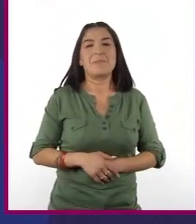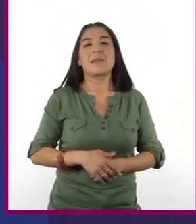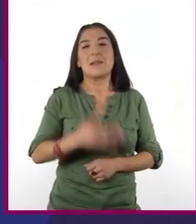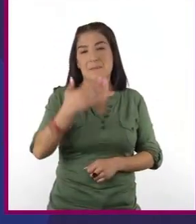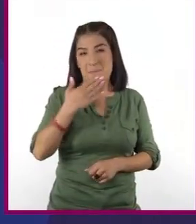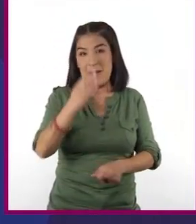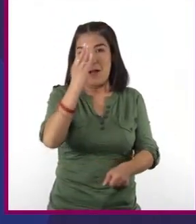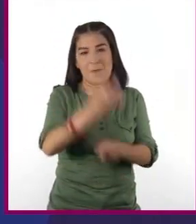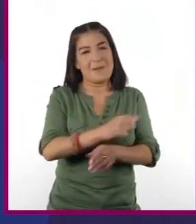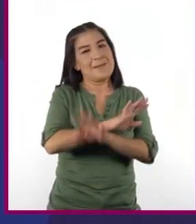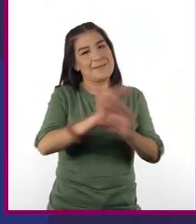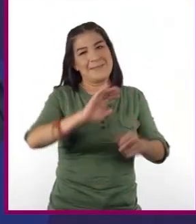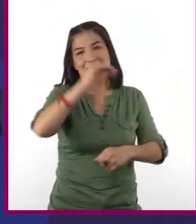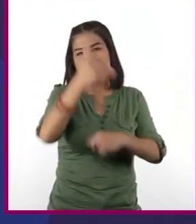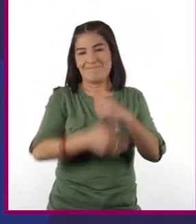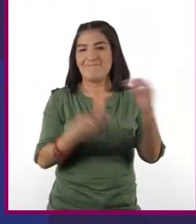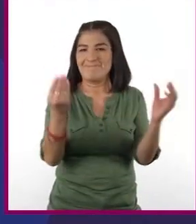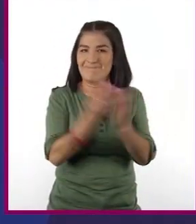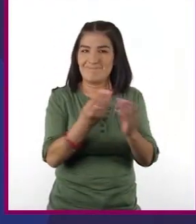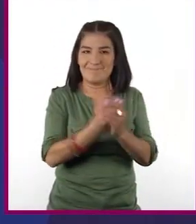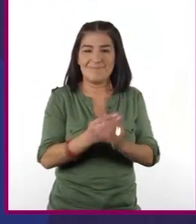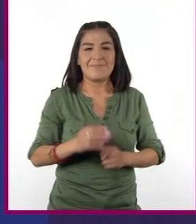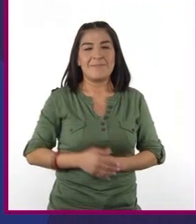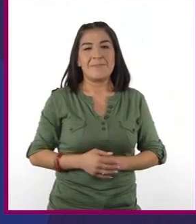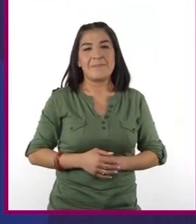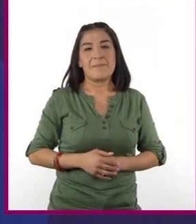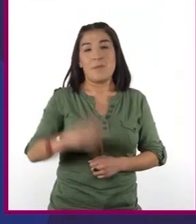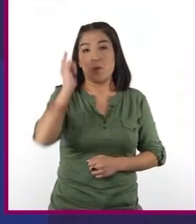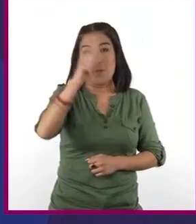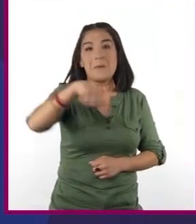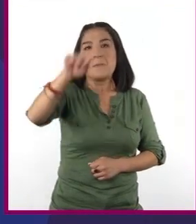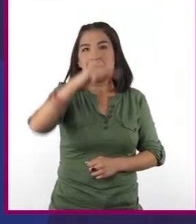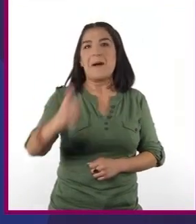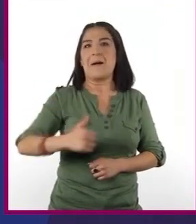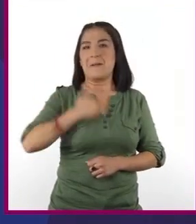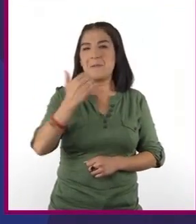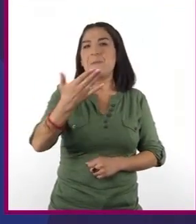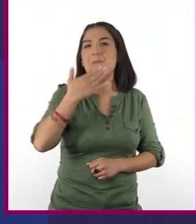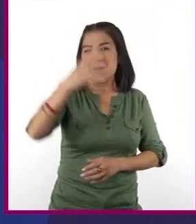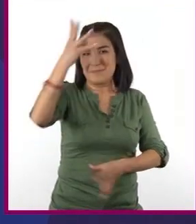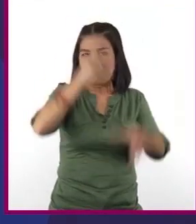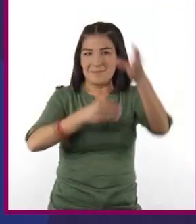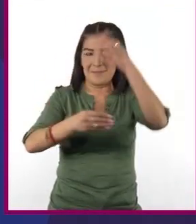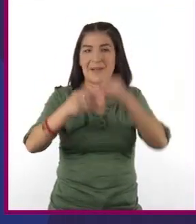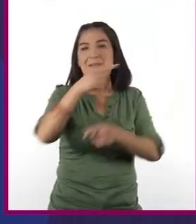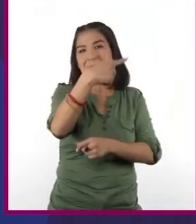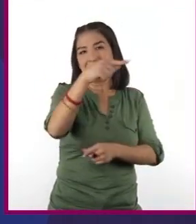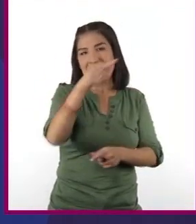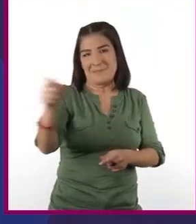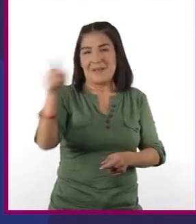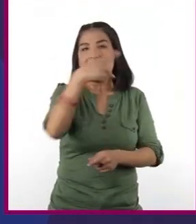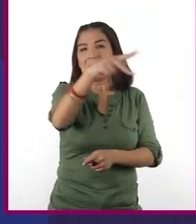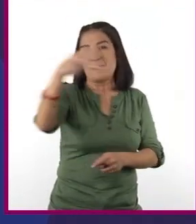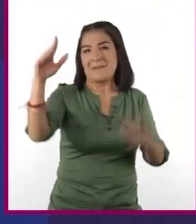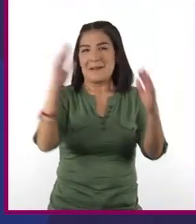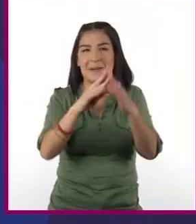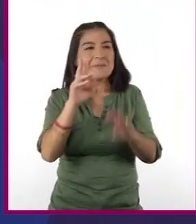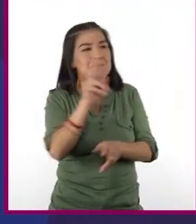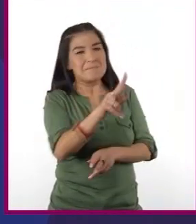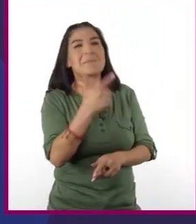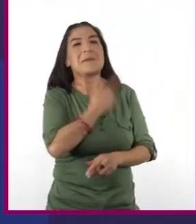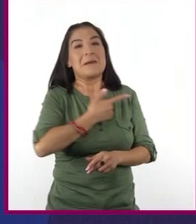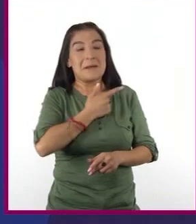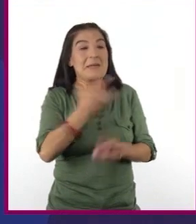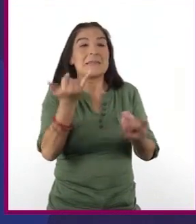pues hemos llegado al final de nuestra sesión. Espero que haya sido provechosa para todos ustedes allá en casa y les haya quedado claro